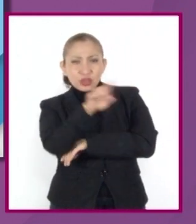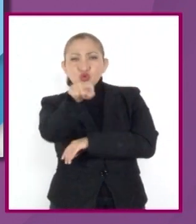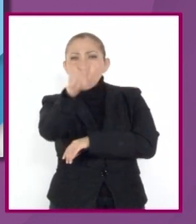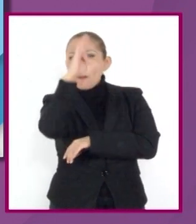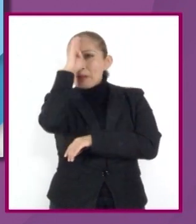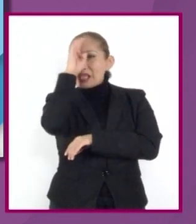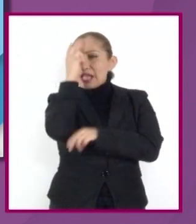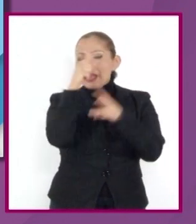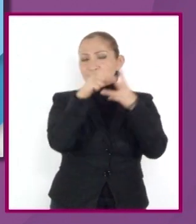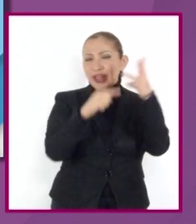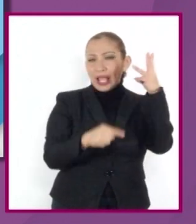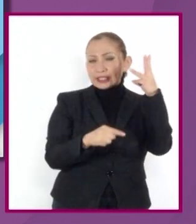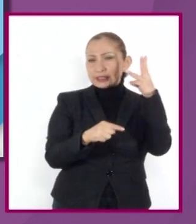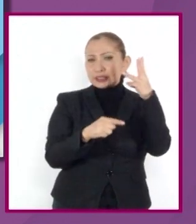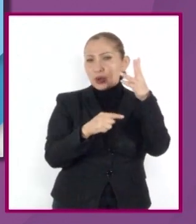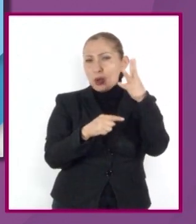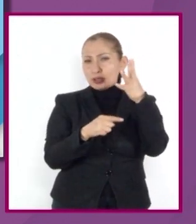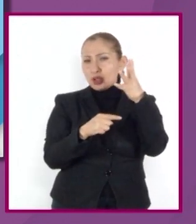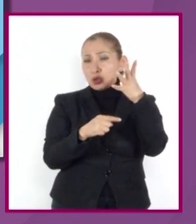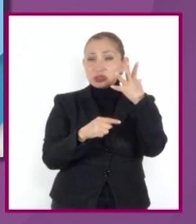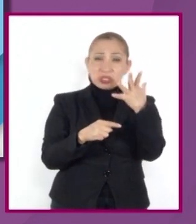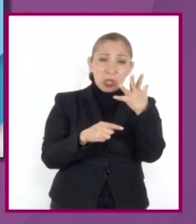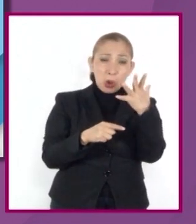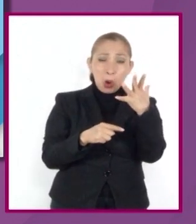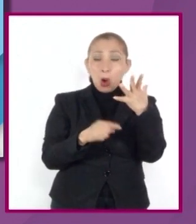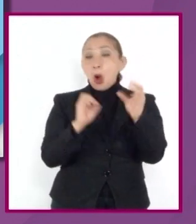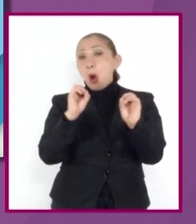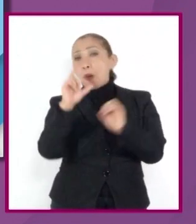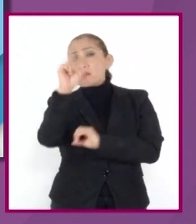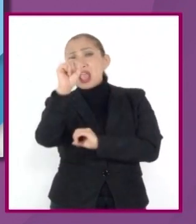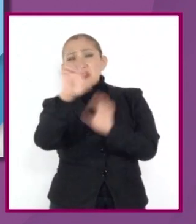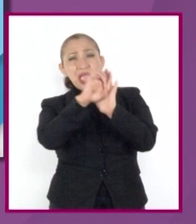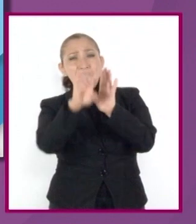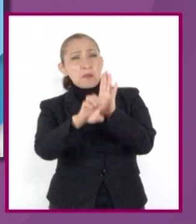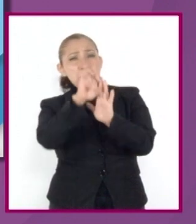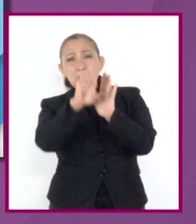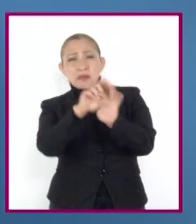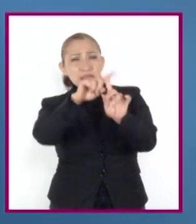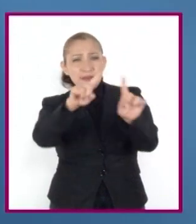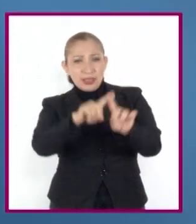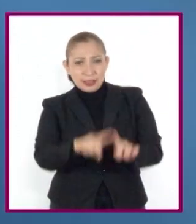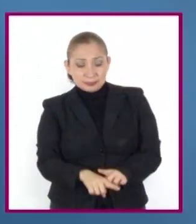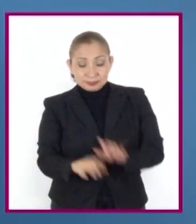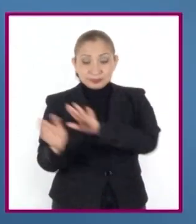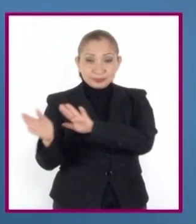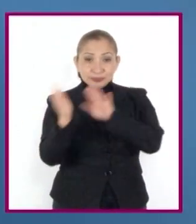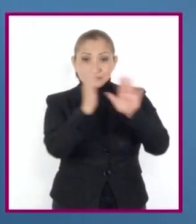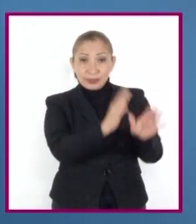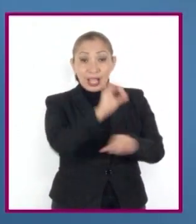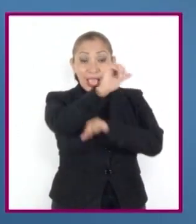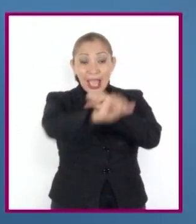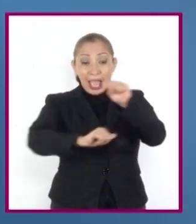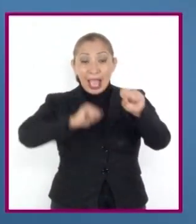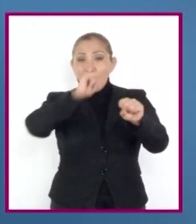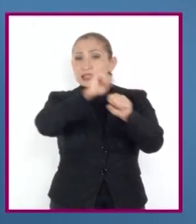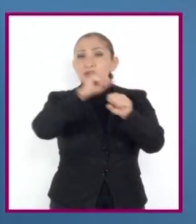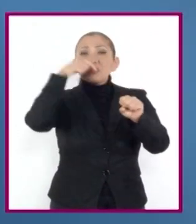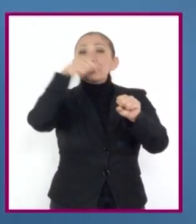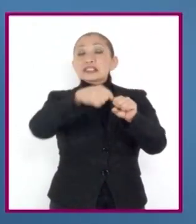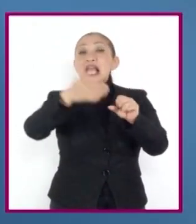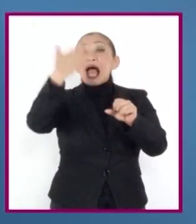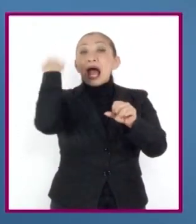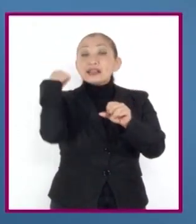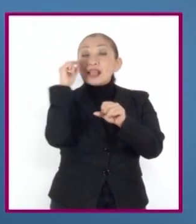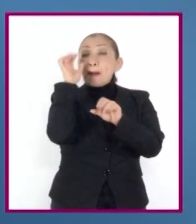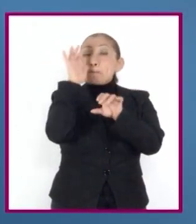pensar en 3, 4, 5 o 20 ejemplos más. Por otra parte, el átomo era considerado como